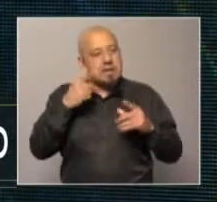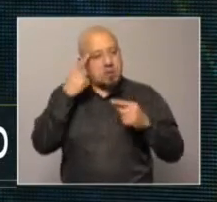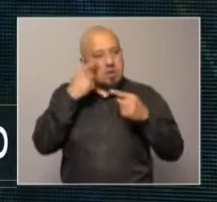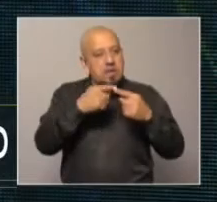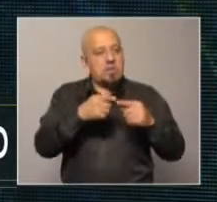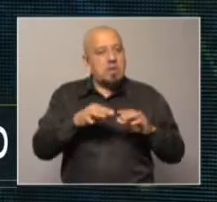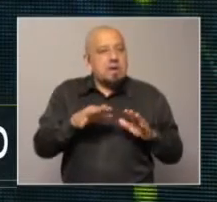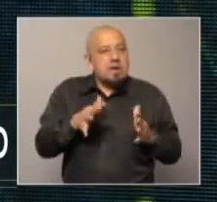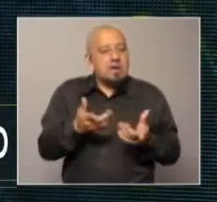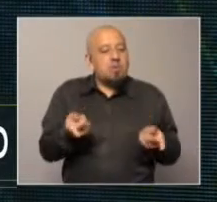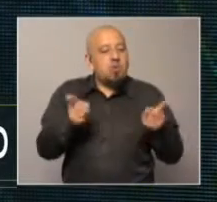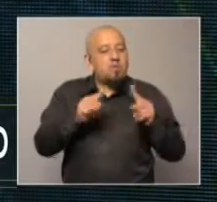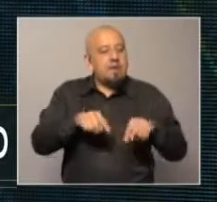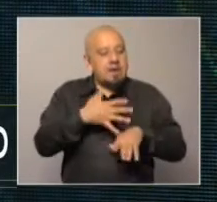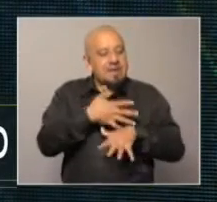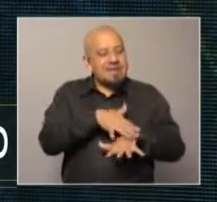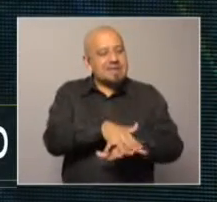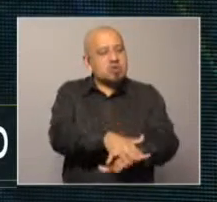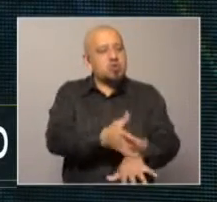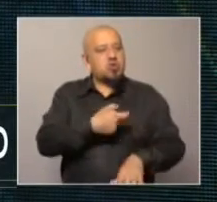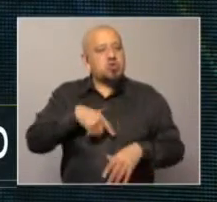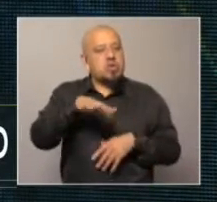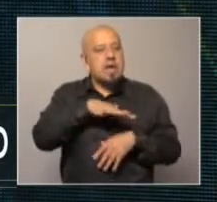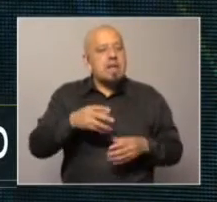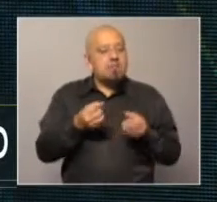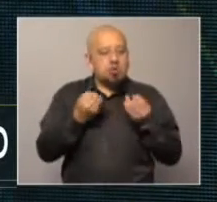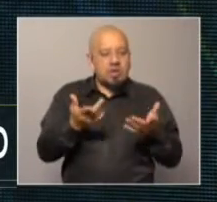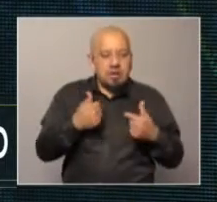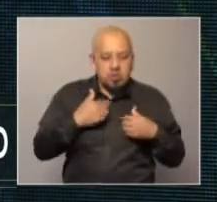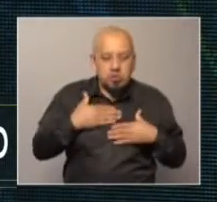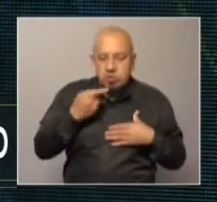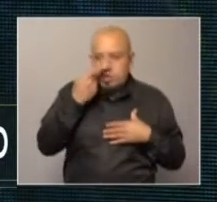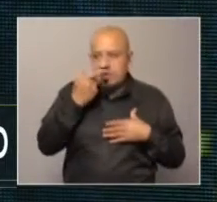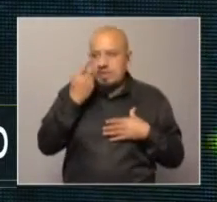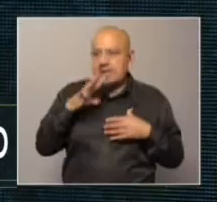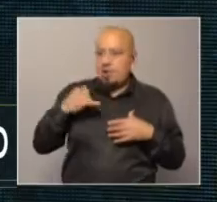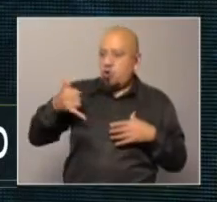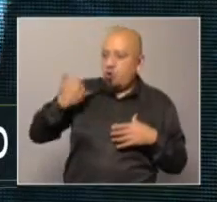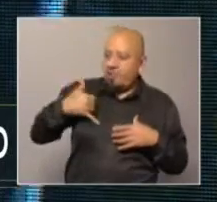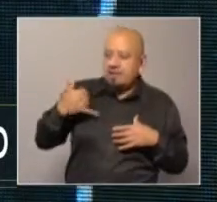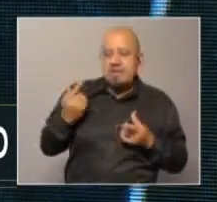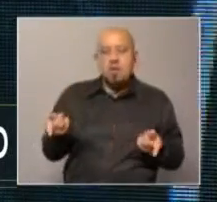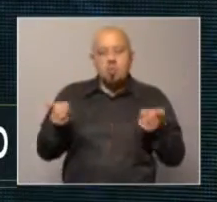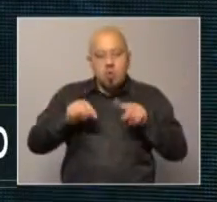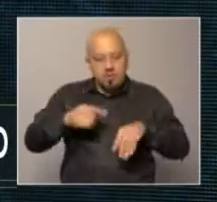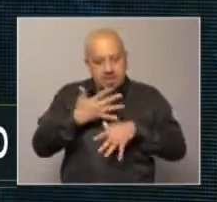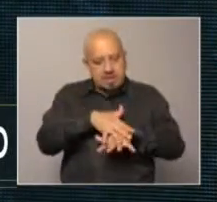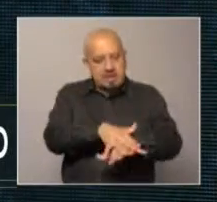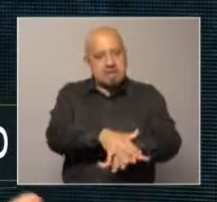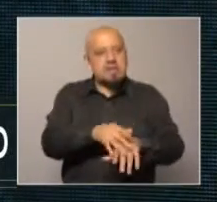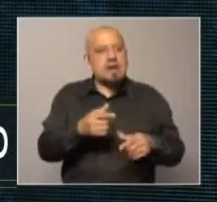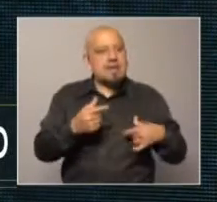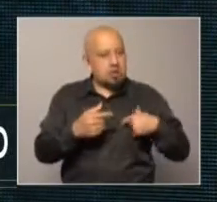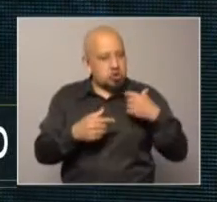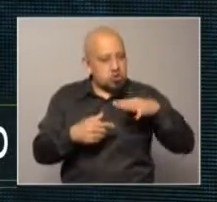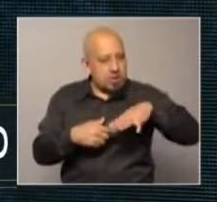bueno, ¿qué es la reinserción social? ¿Por qué nos interesa que los adolescentes se reinserten en la sociedad, ¿no? Ese es el objetivo. Está bien,